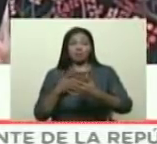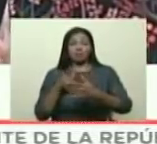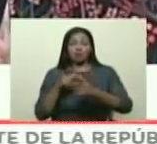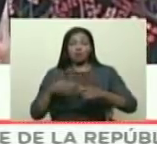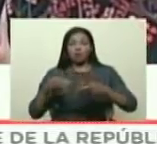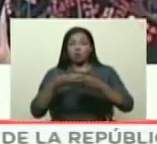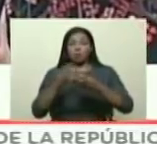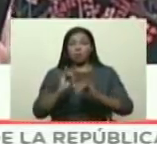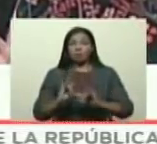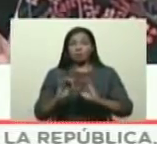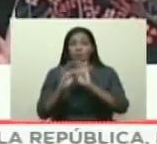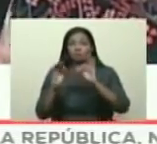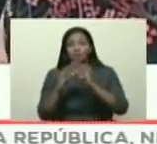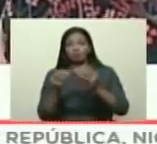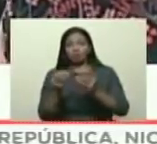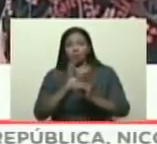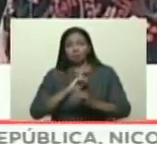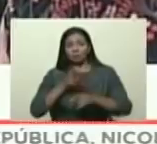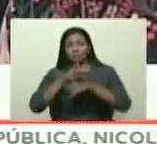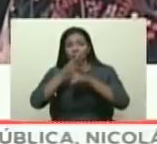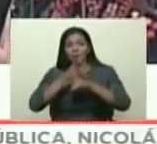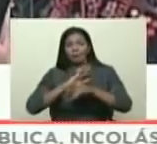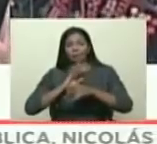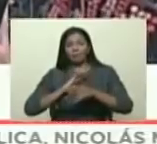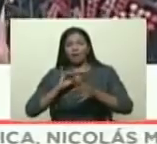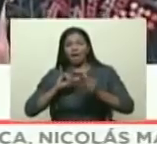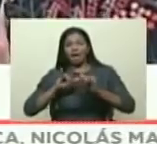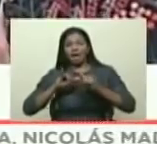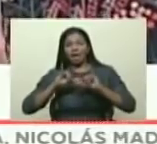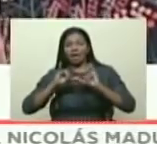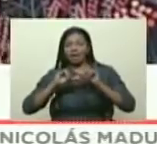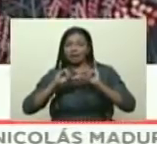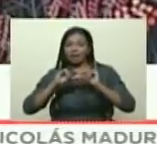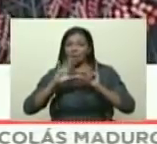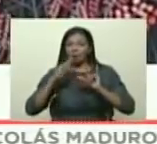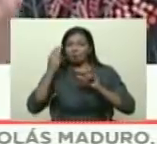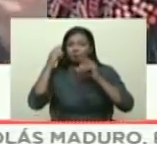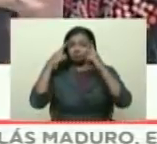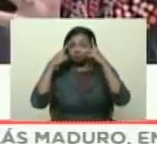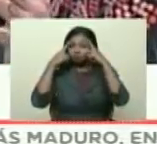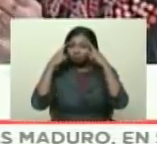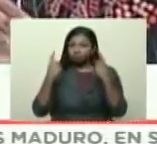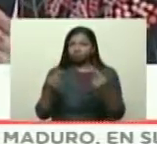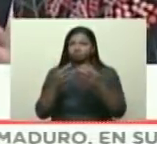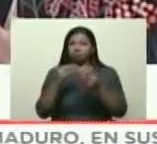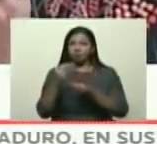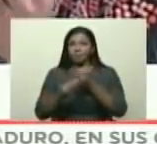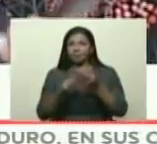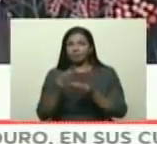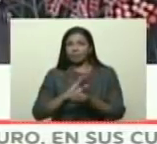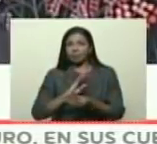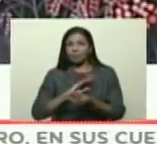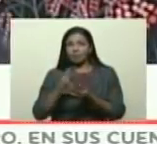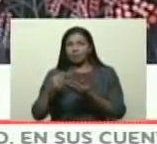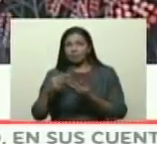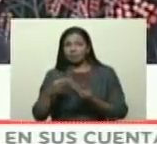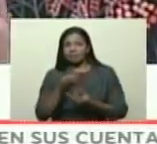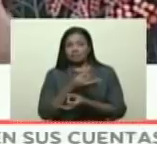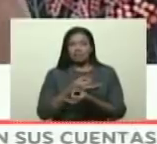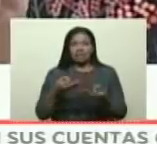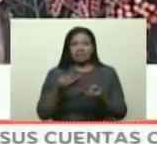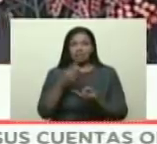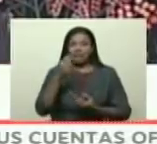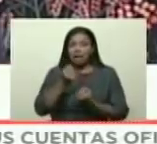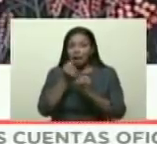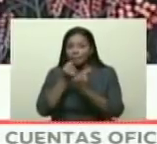equipo existe también un ingeniero mecatrónico, existen personas que están capacitadas para crear esas cosas, y sería maravilloso que se